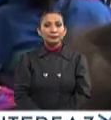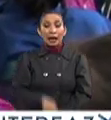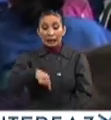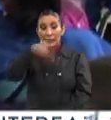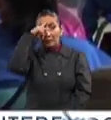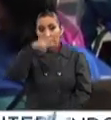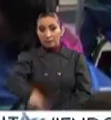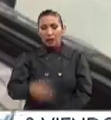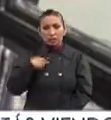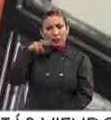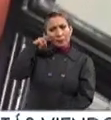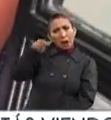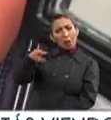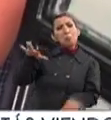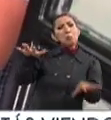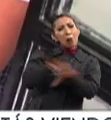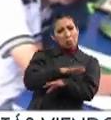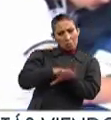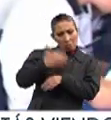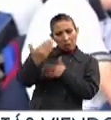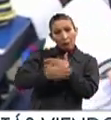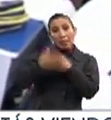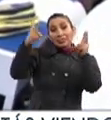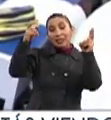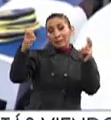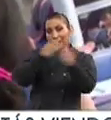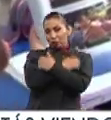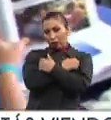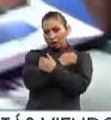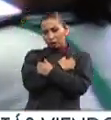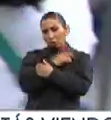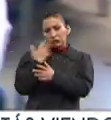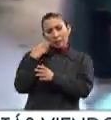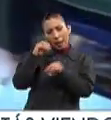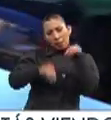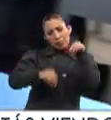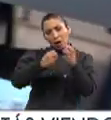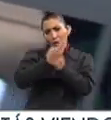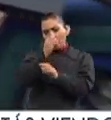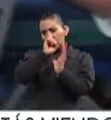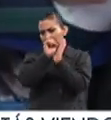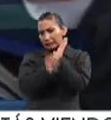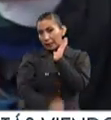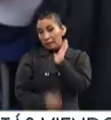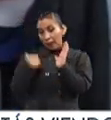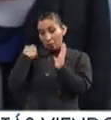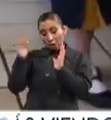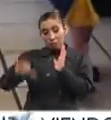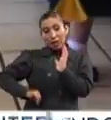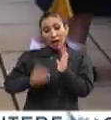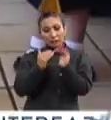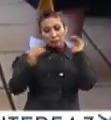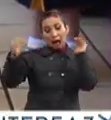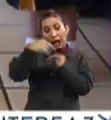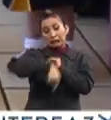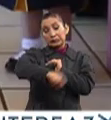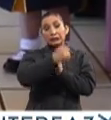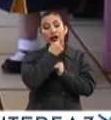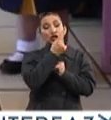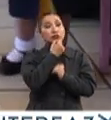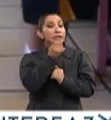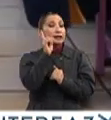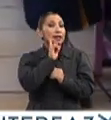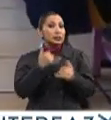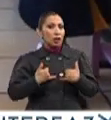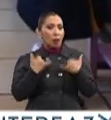En México se respiran aires de cambio. En materia educativa, se configura un nuevo sistema que pondera el interés superior de las niñas,